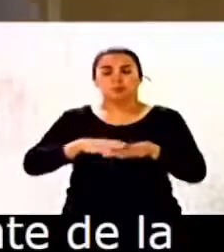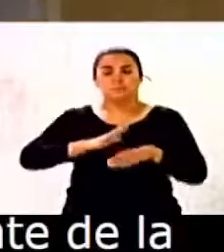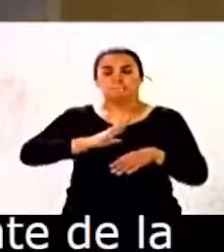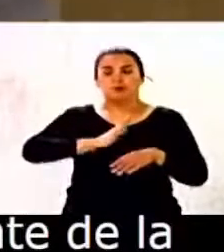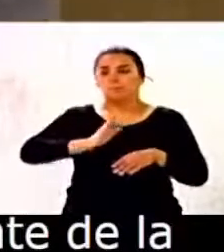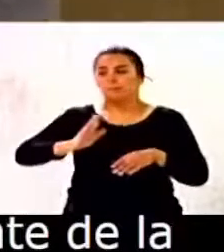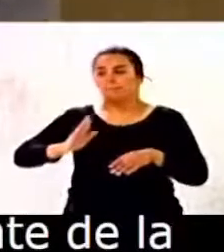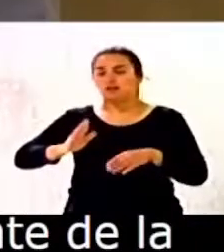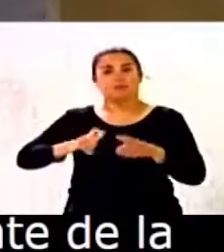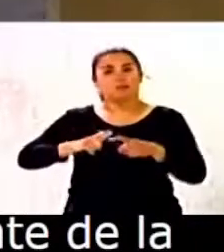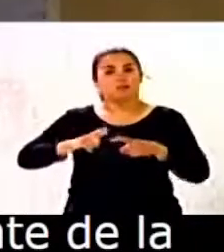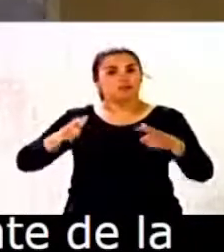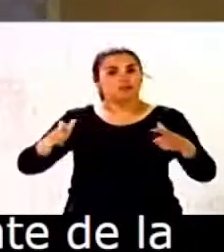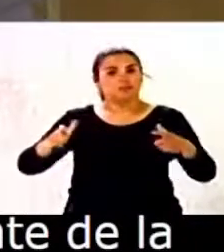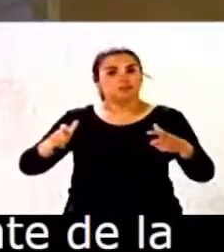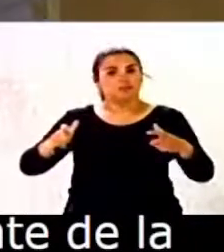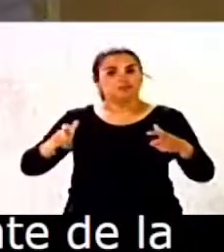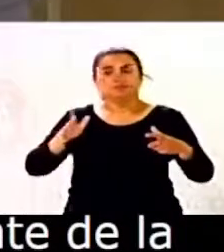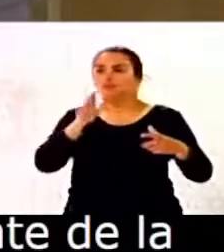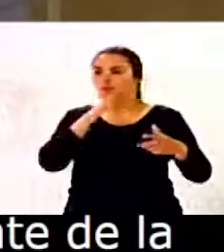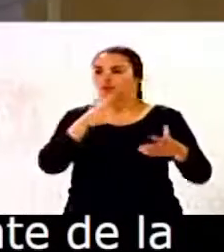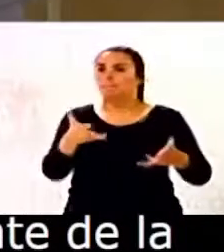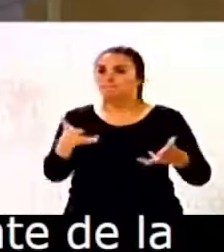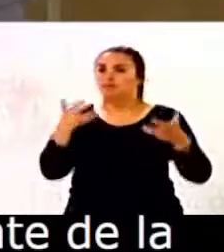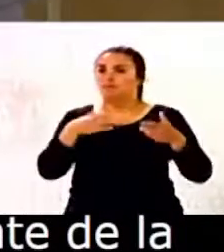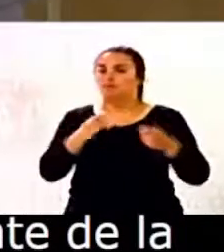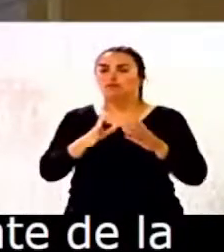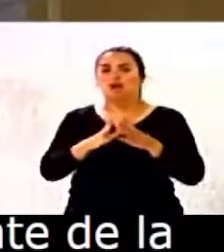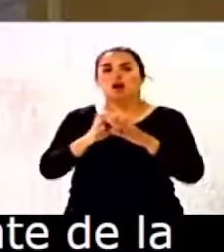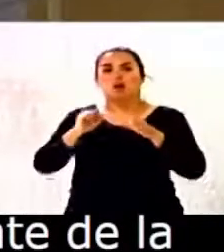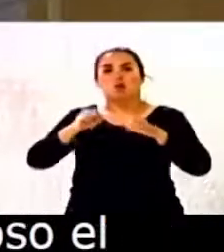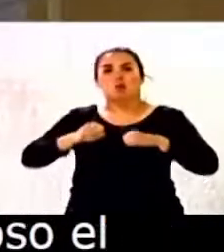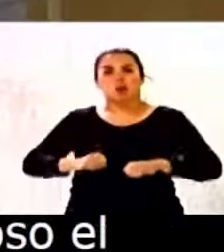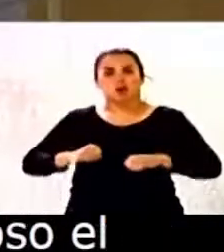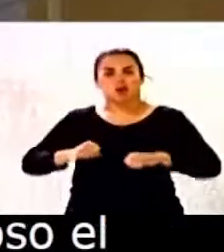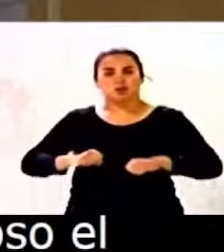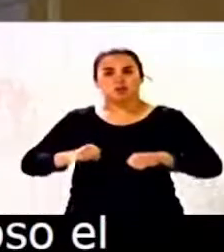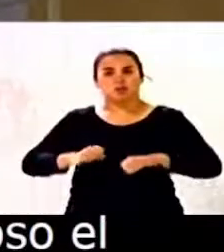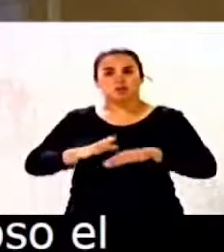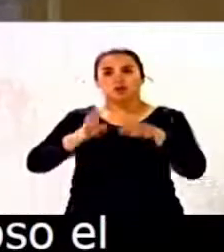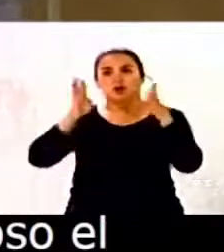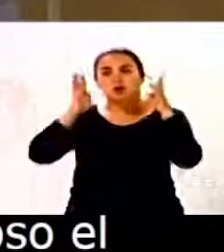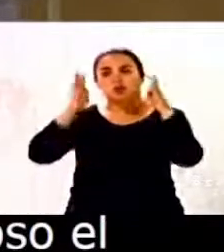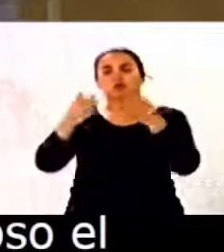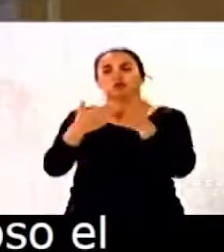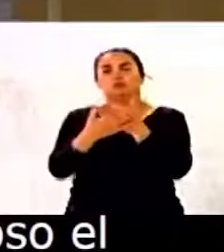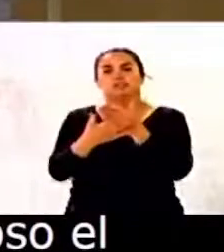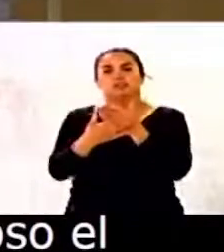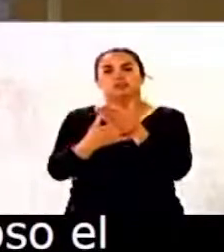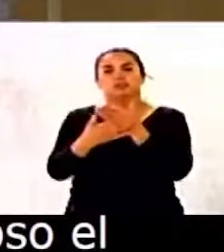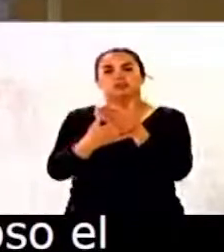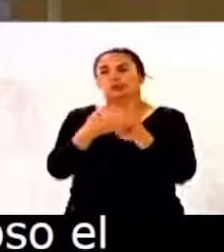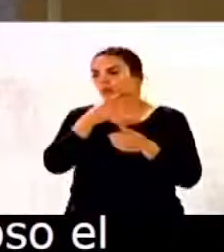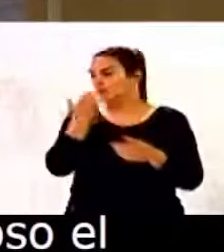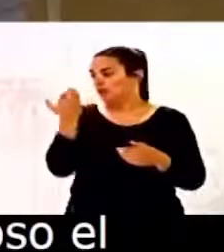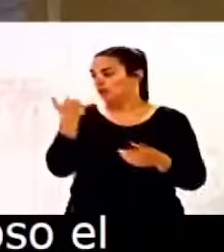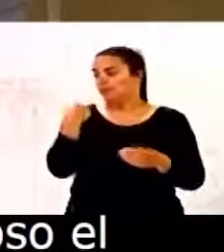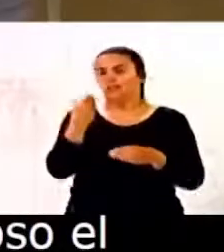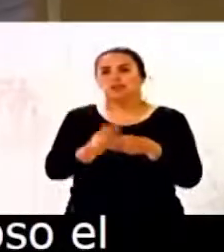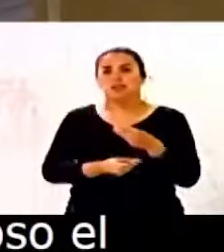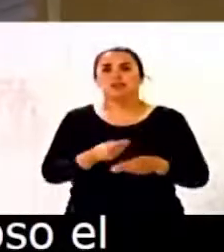esa inflación es muy beneficioso el acuerdo del Consejo de Ministros que ayer tuvo lugar.